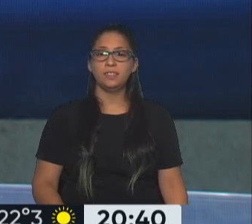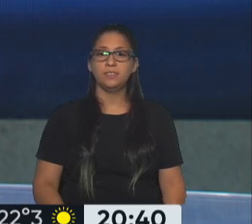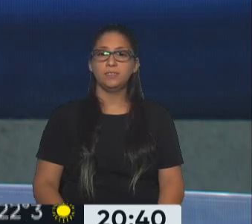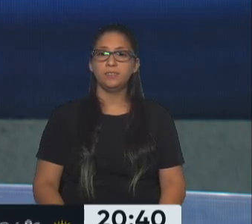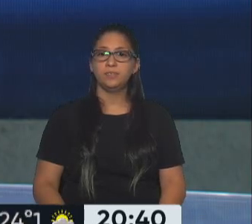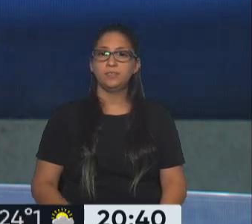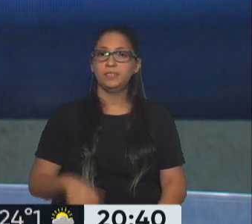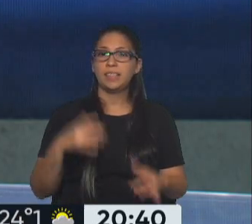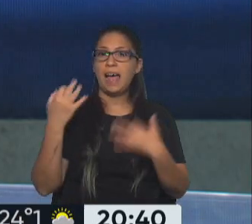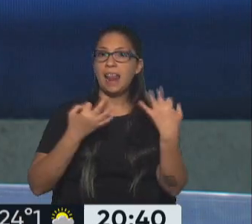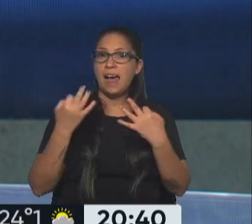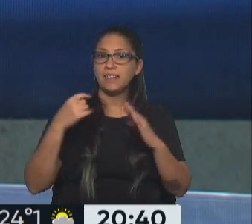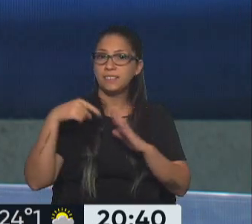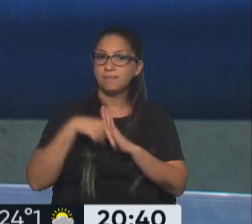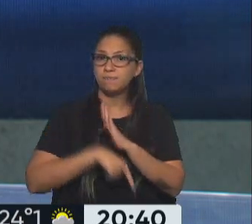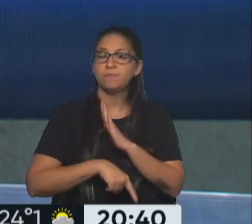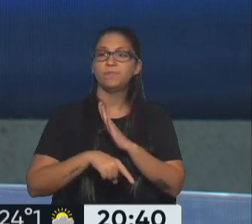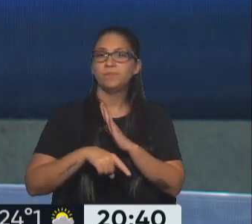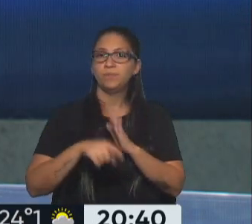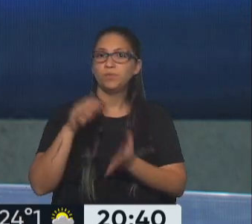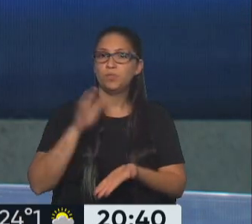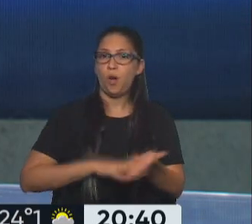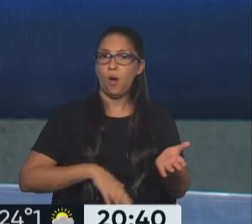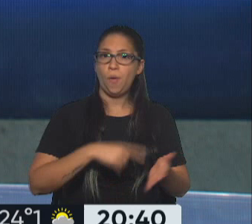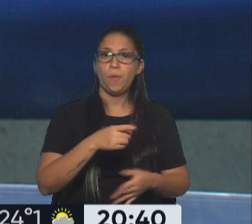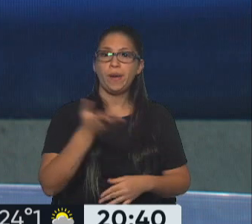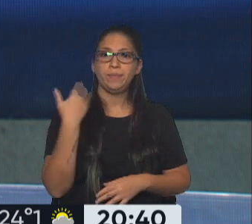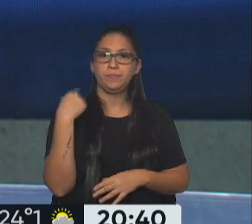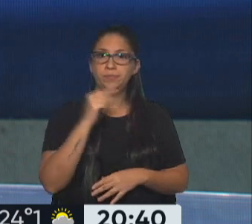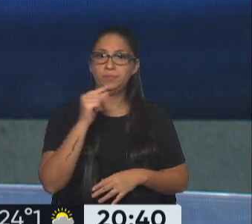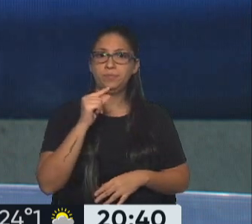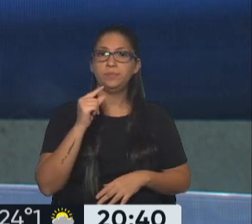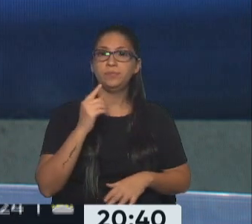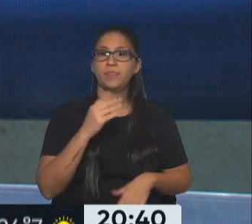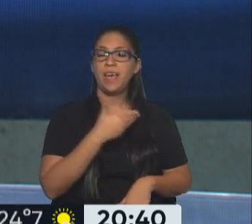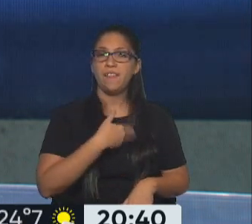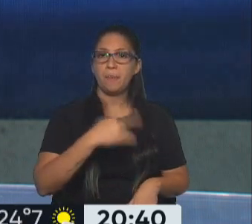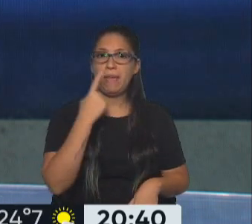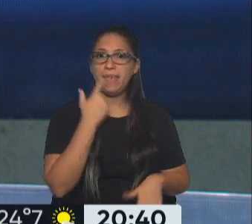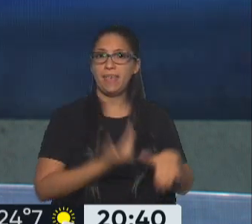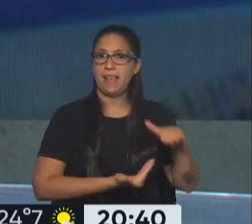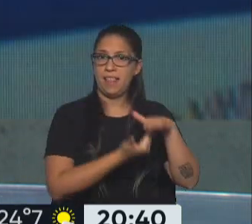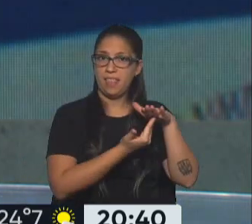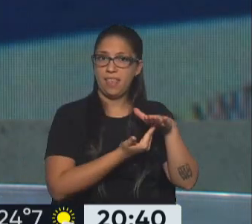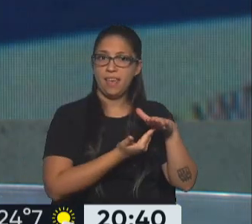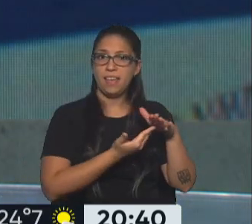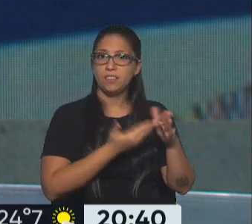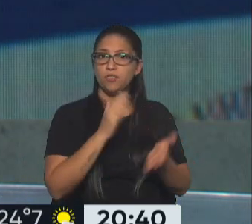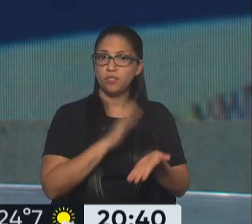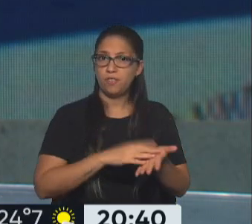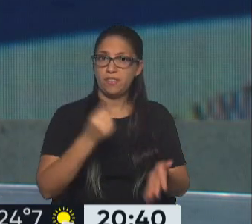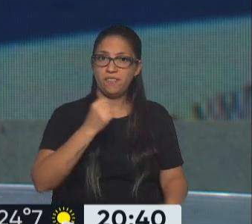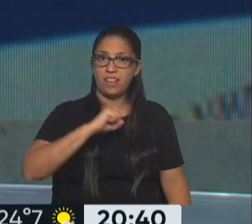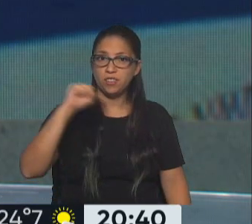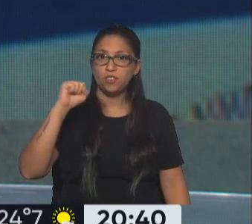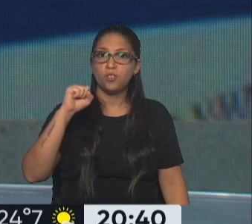Ya mismo empezamos a analizar, se lo habíamos adelantado, las declaraciones de las últimas horas de la titular del Fondo Monetario Internacional sobre la inflación